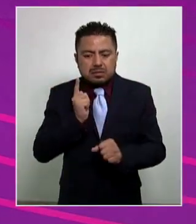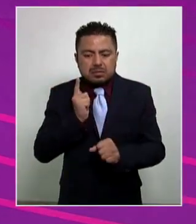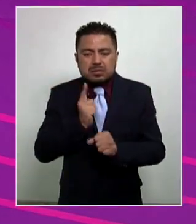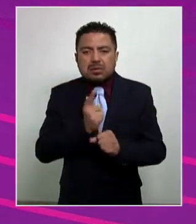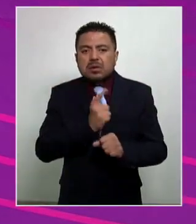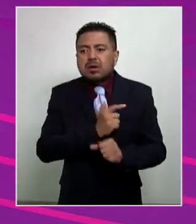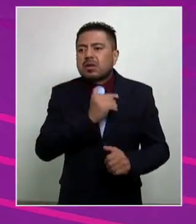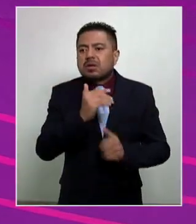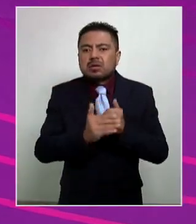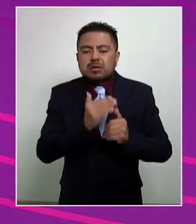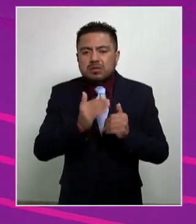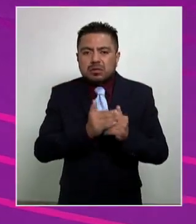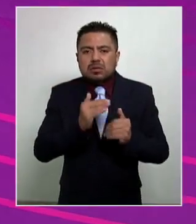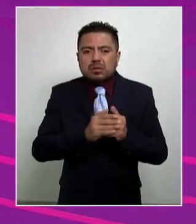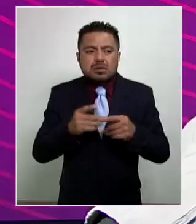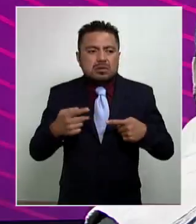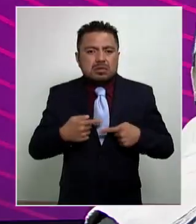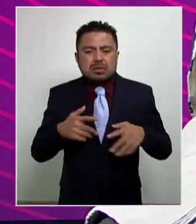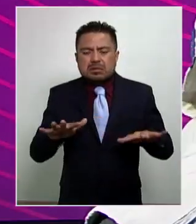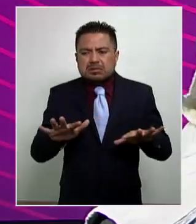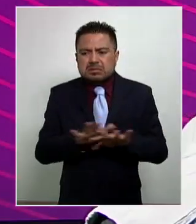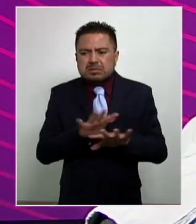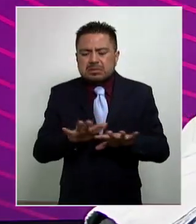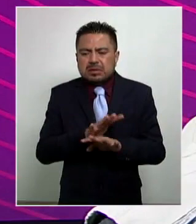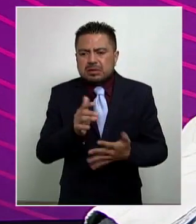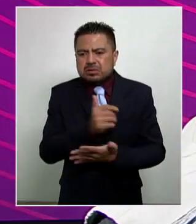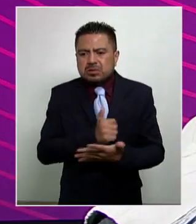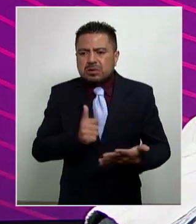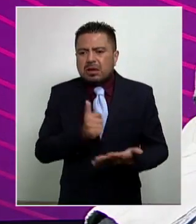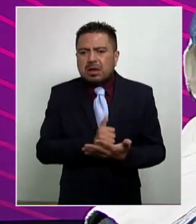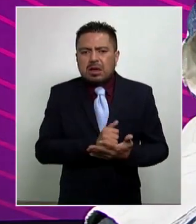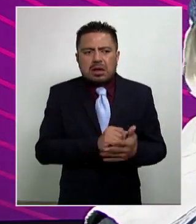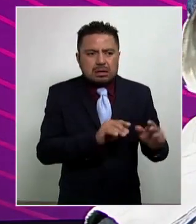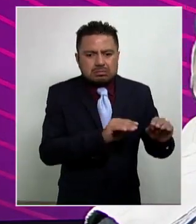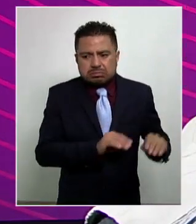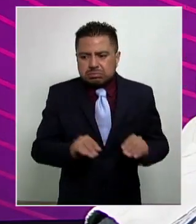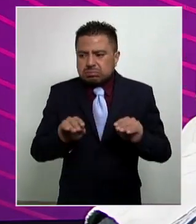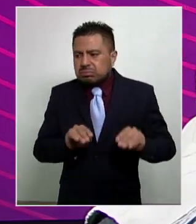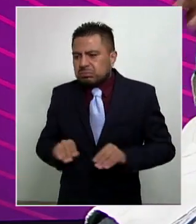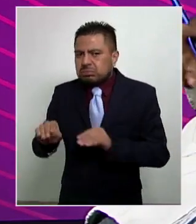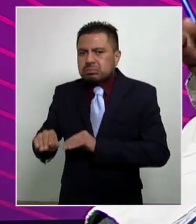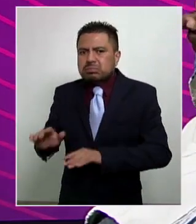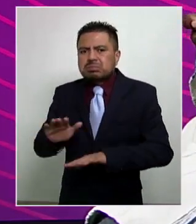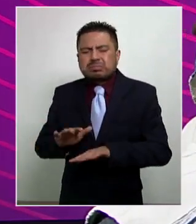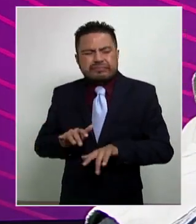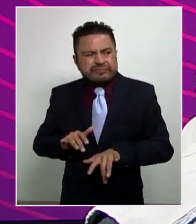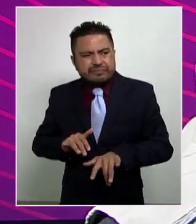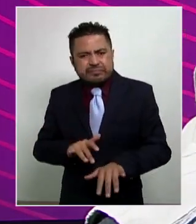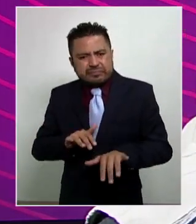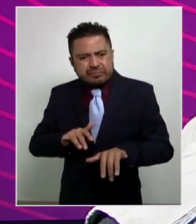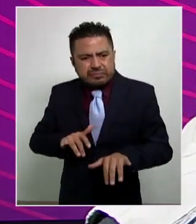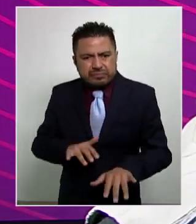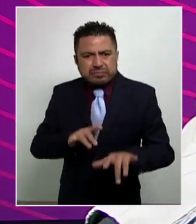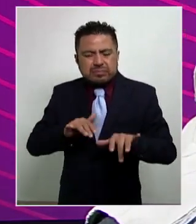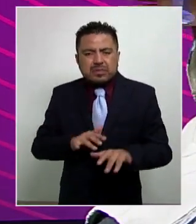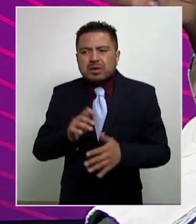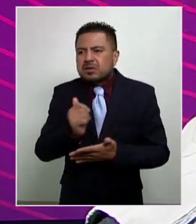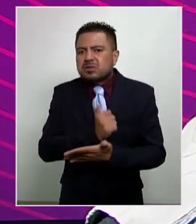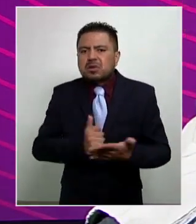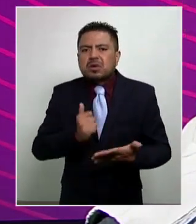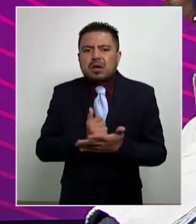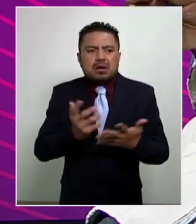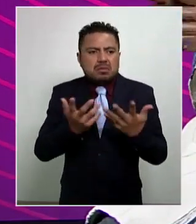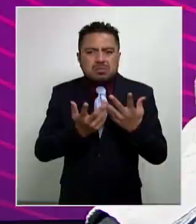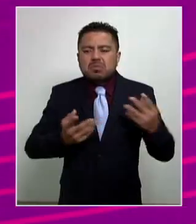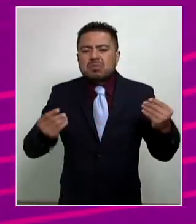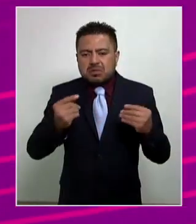con poblaciones que van a desplazarse de ciudades a otras de manera masiva. Ciudades van a desaparecer,